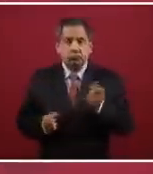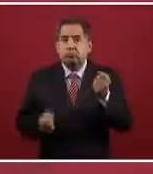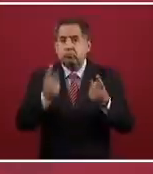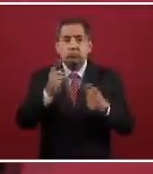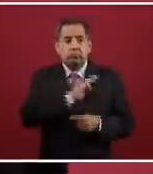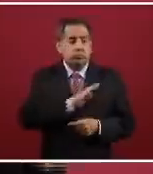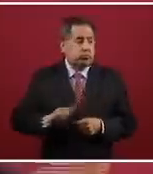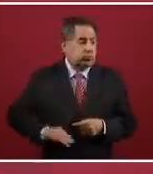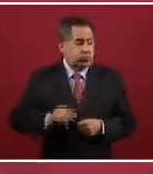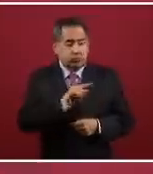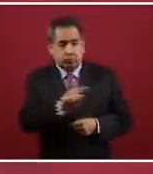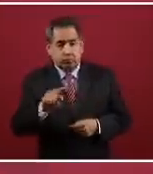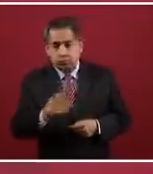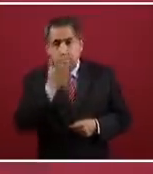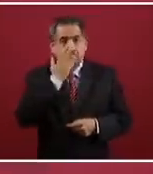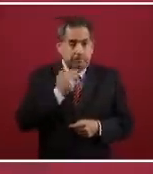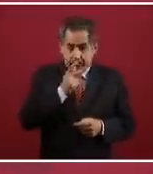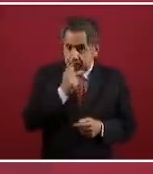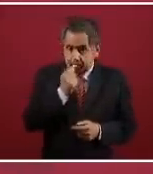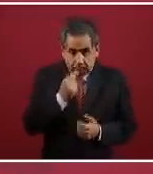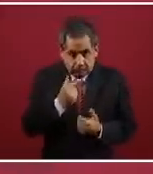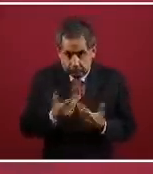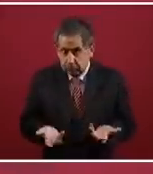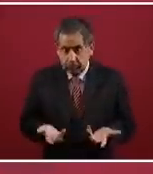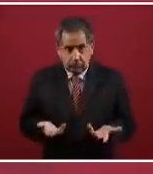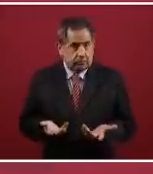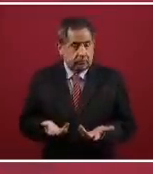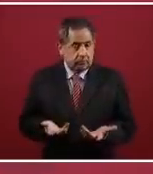en donde no hay policías.